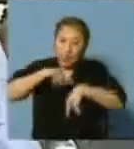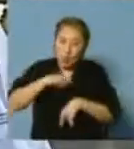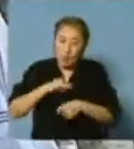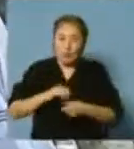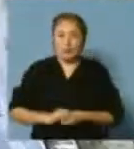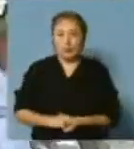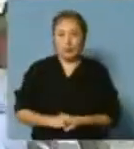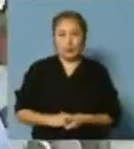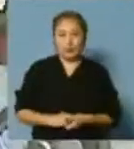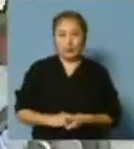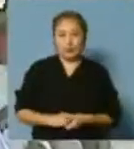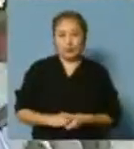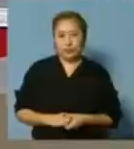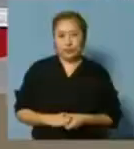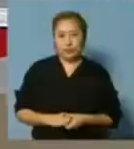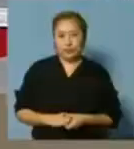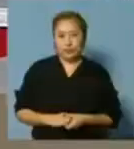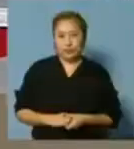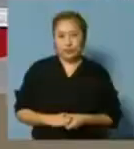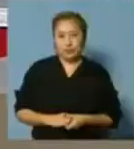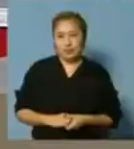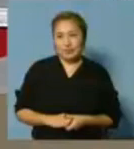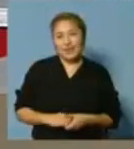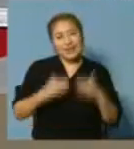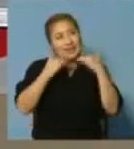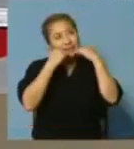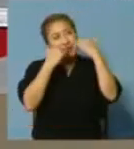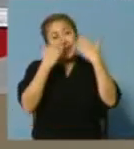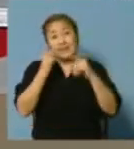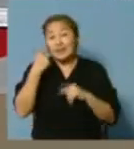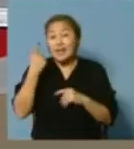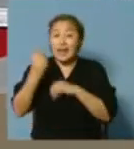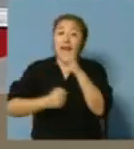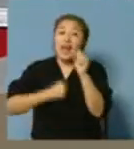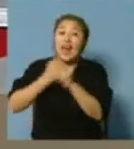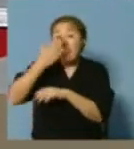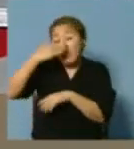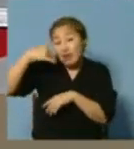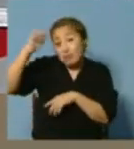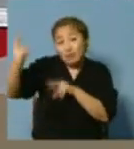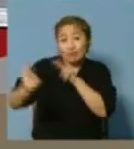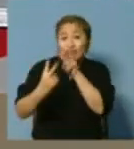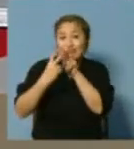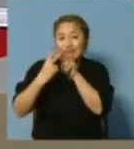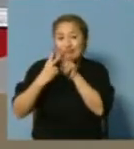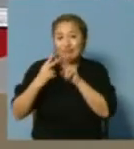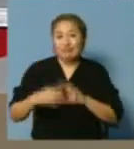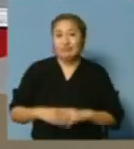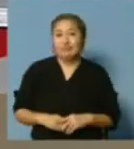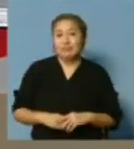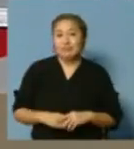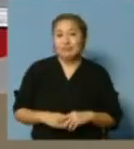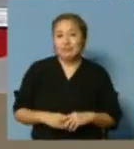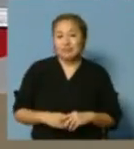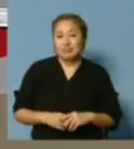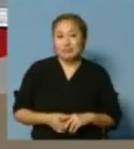Omar. Bueno, muchas gracias. Hasta cualquier momento con la información.